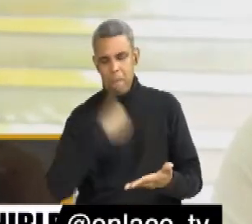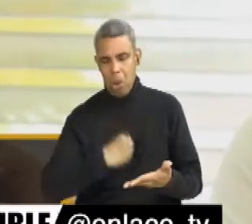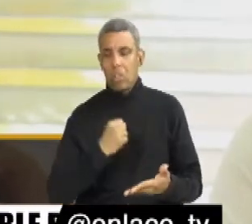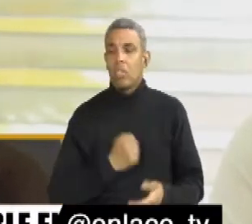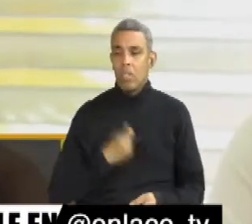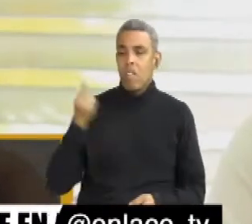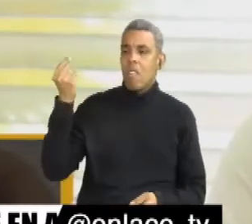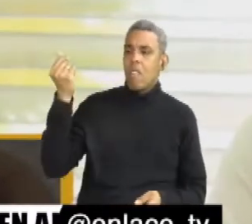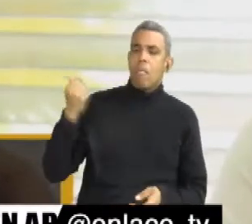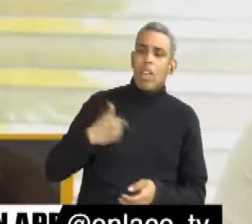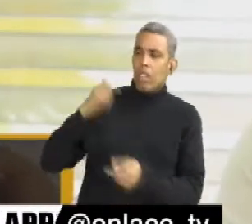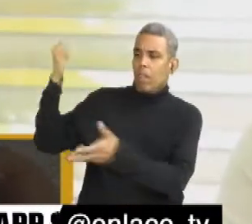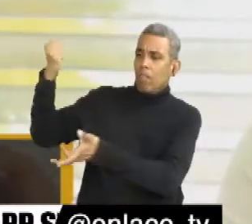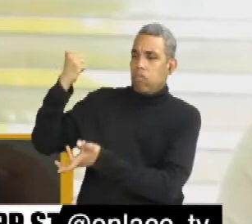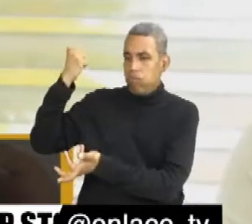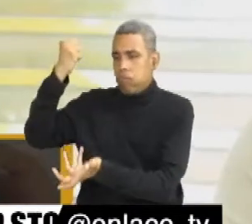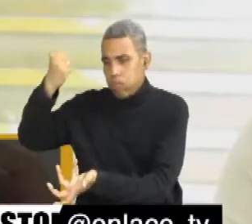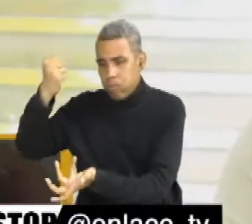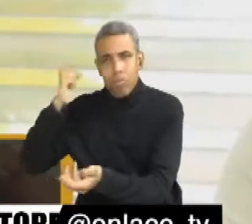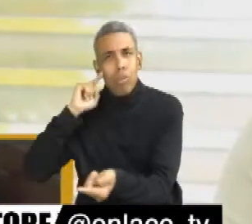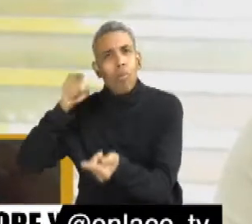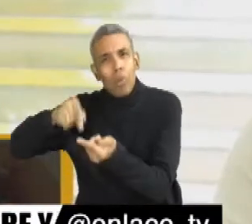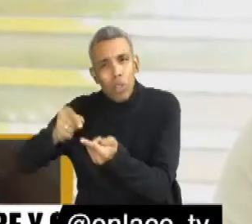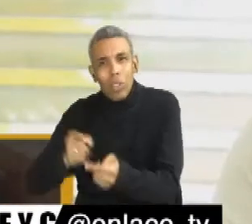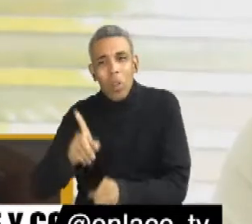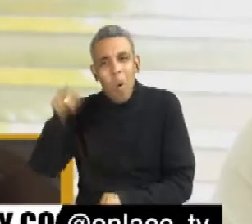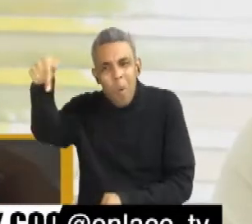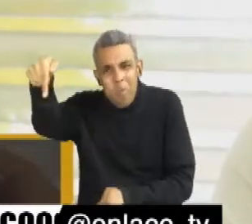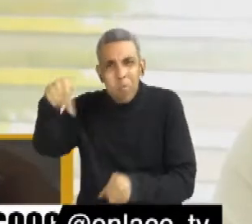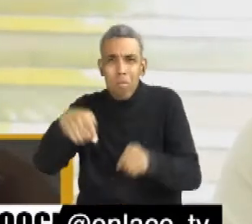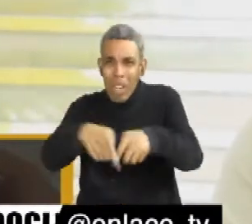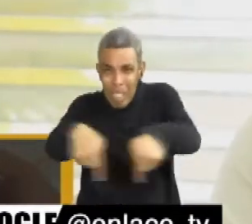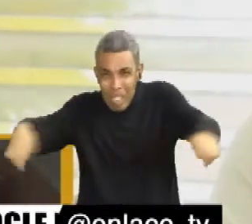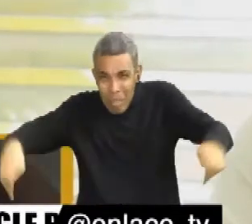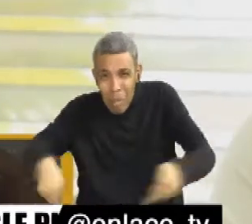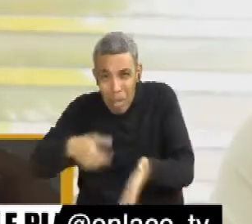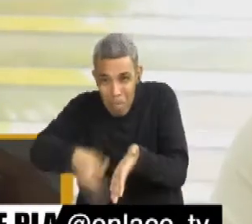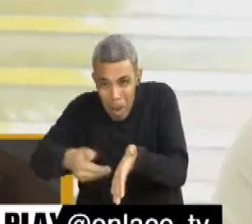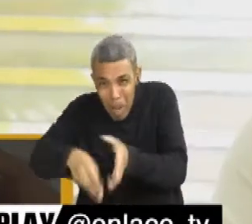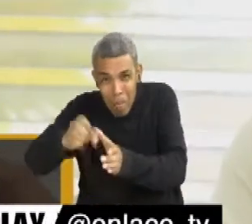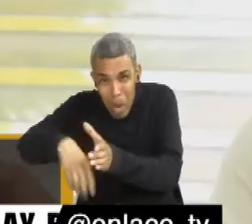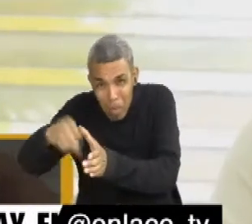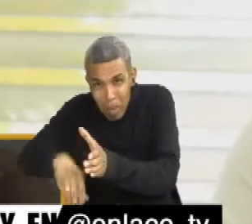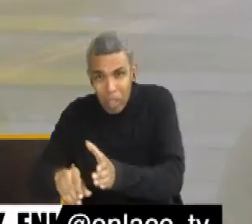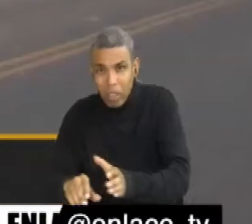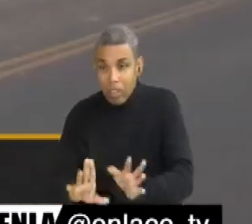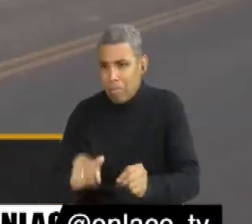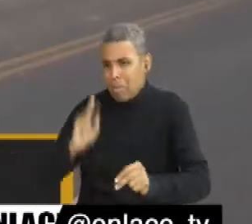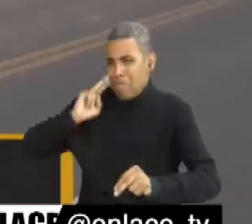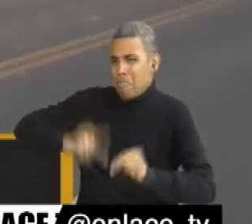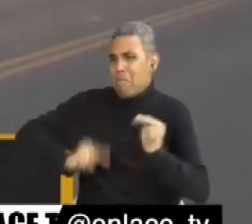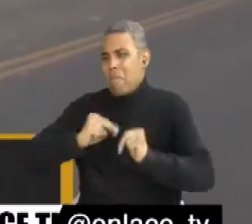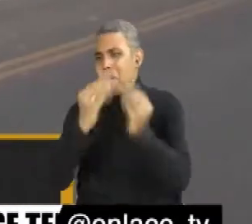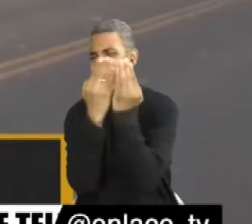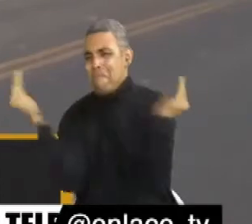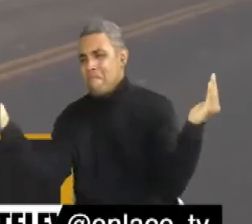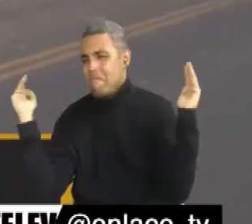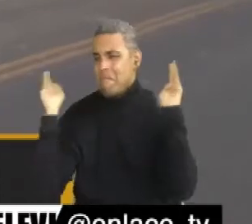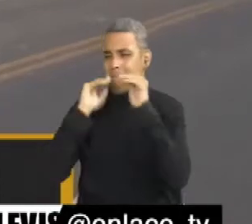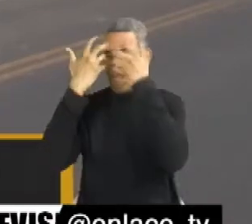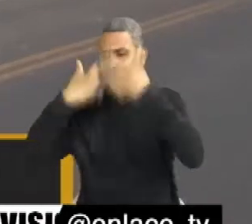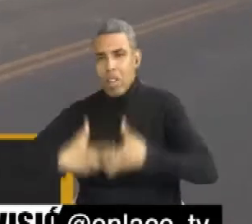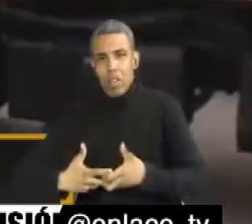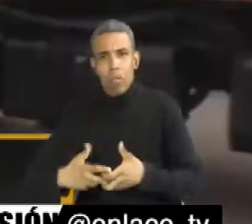resolver porque hay un litigio y estamos esperando que la aseguradora garantice con esa póliza que se